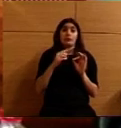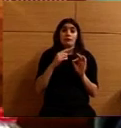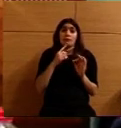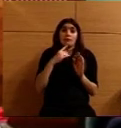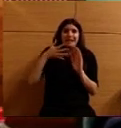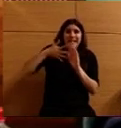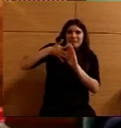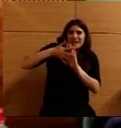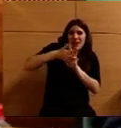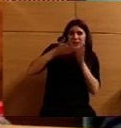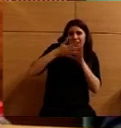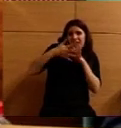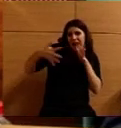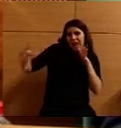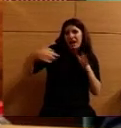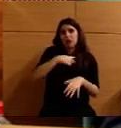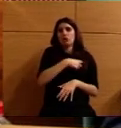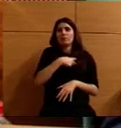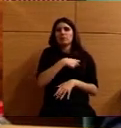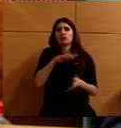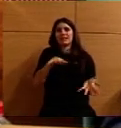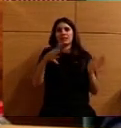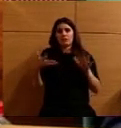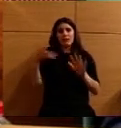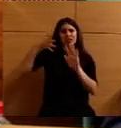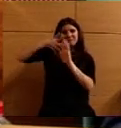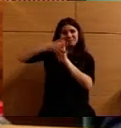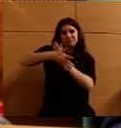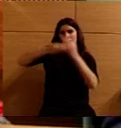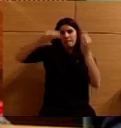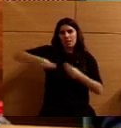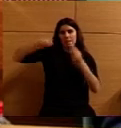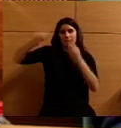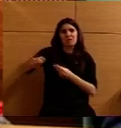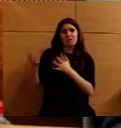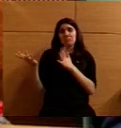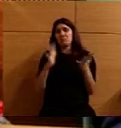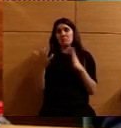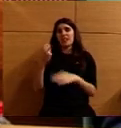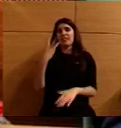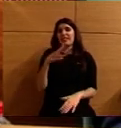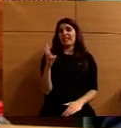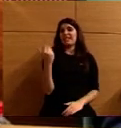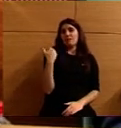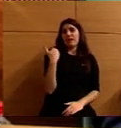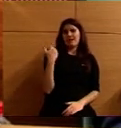y amplísima explicación en la comisión de transformación que tuvo lugar hace aproximadamente